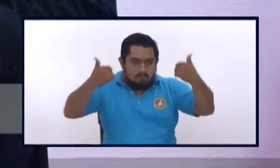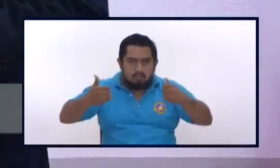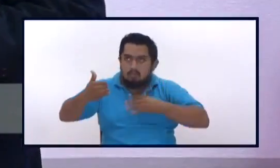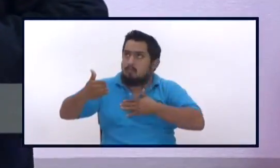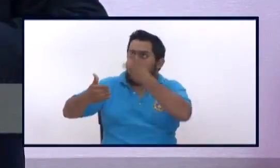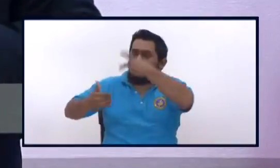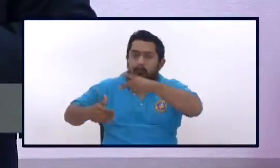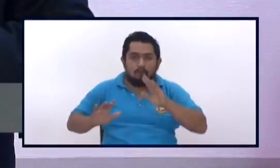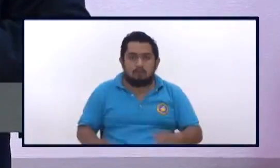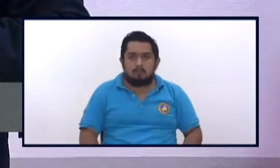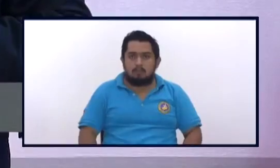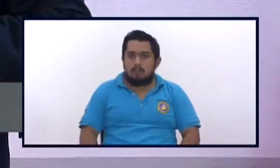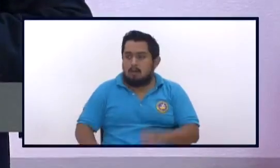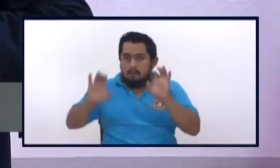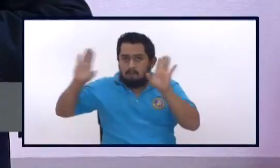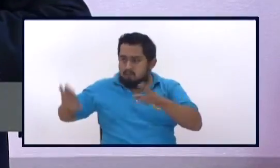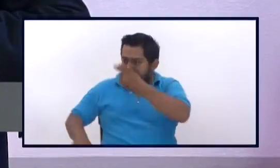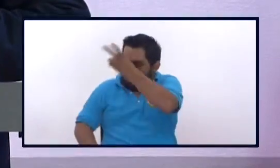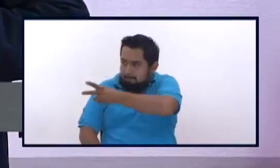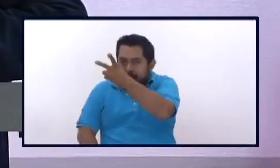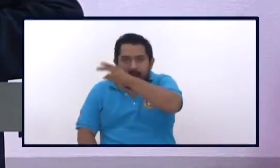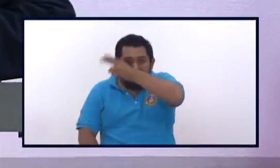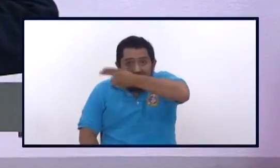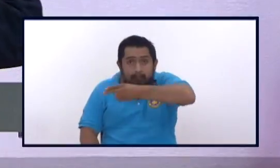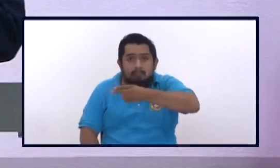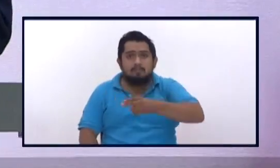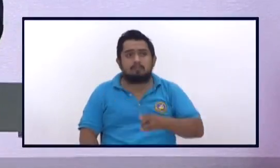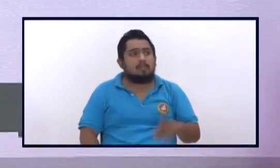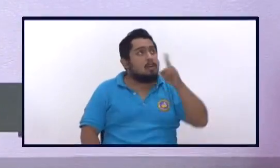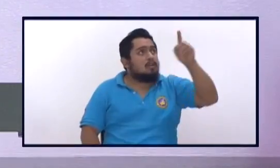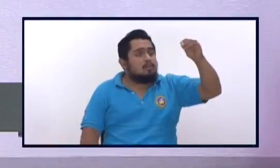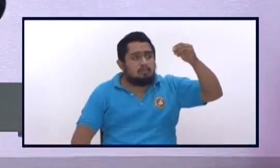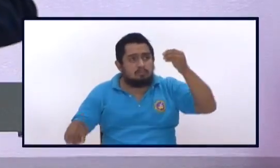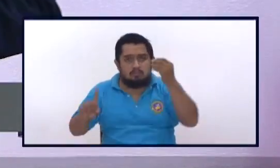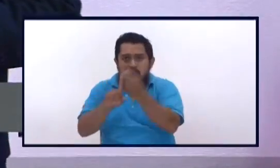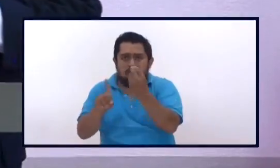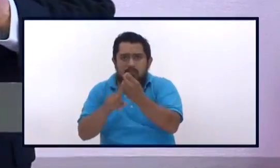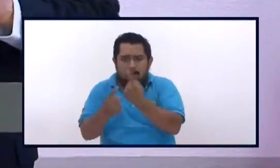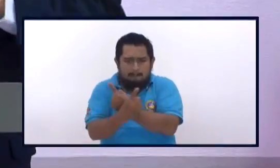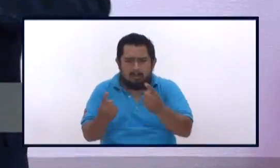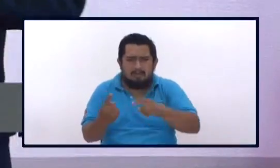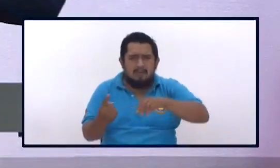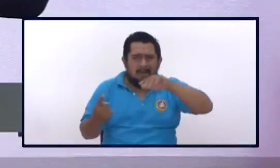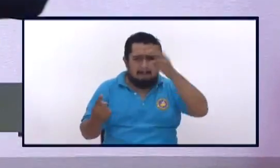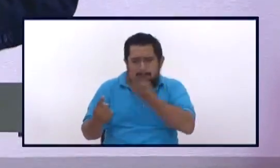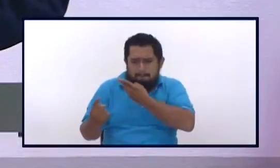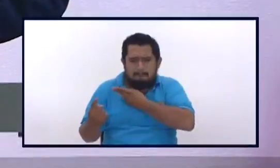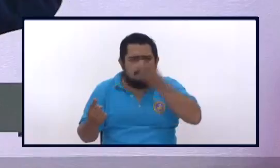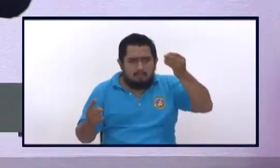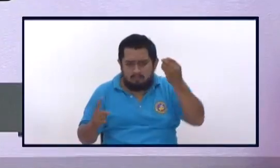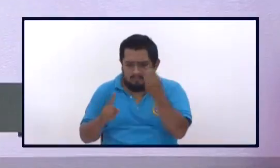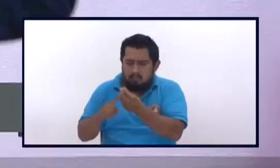lo mismo fue con sansón cuando dios quiere descender va a descender sobre cualquier puerco como sólo cualquier ave